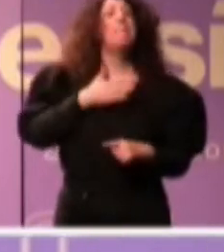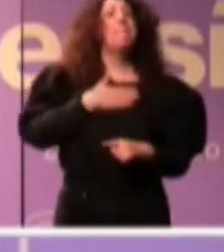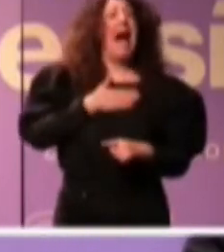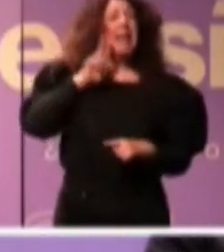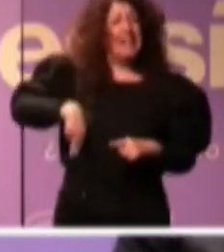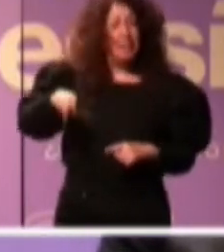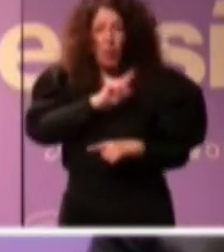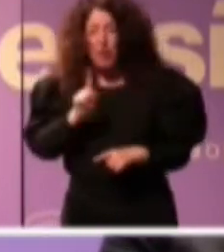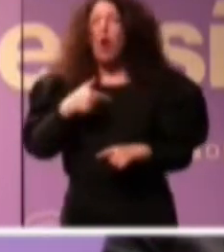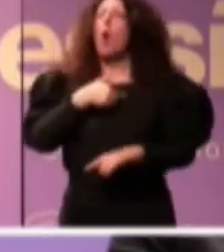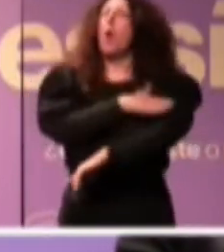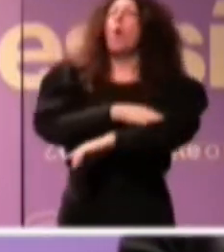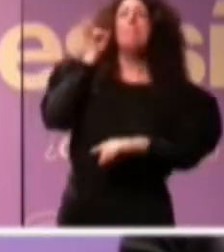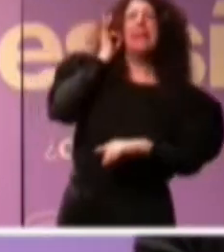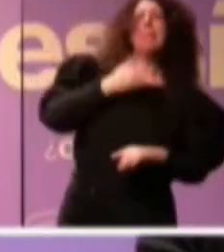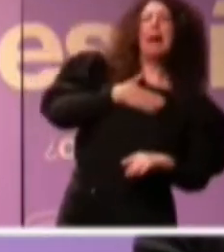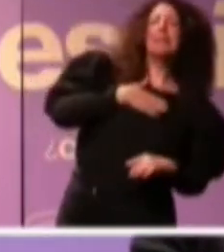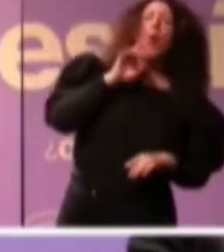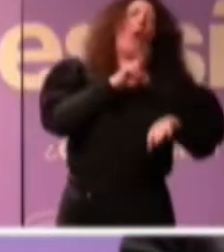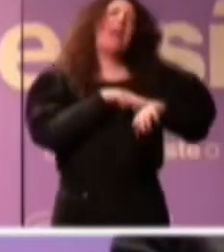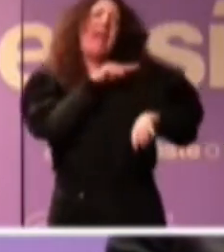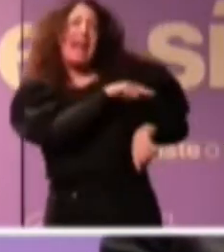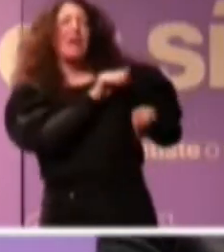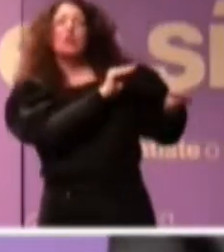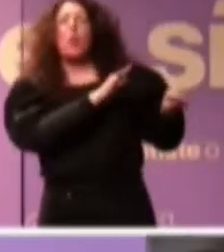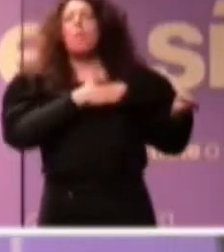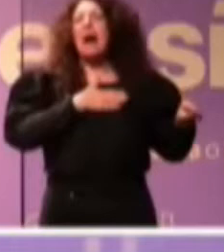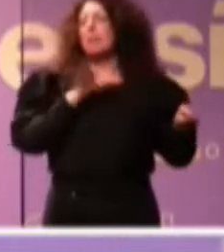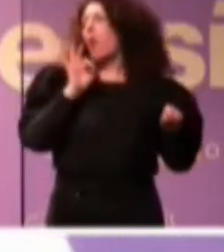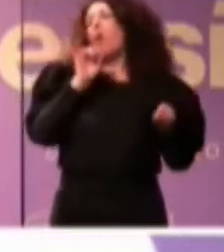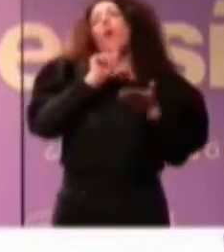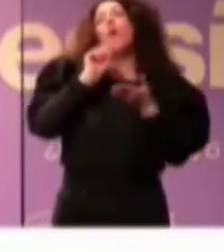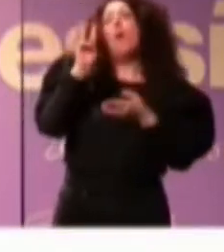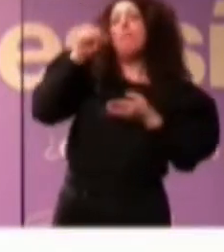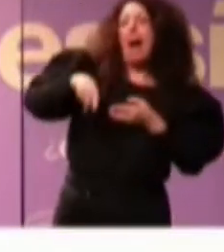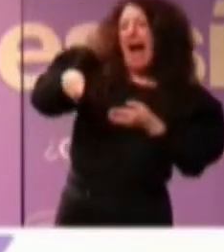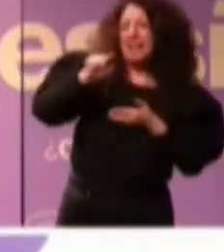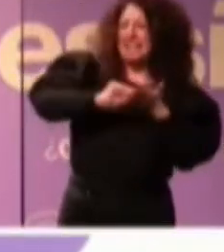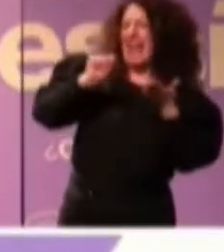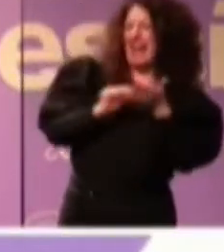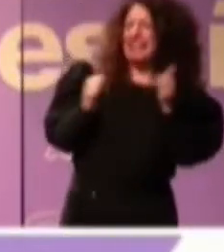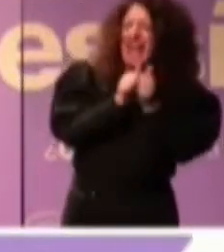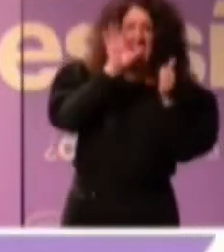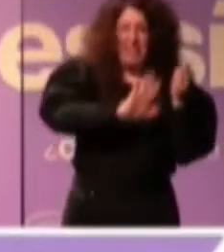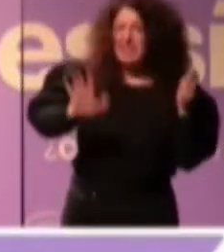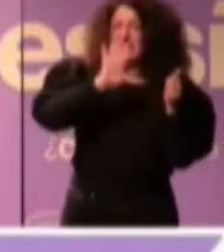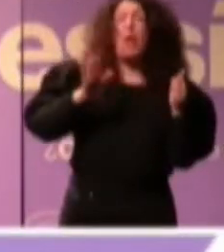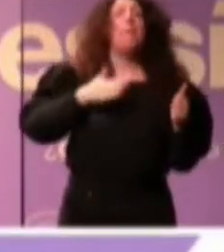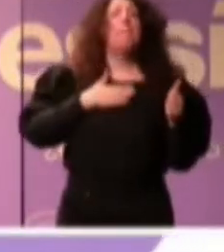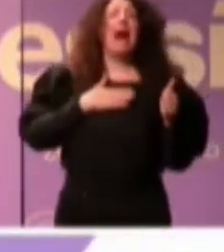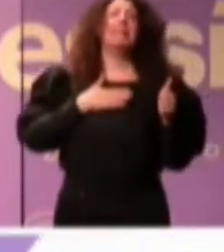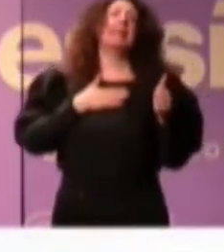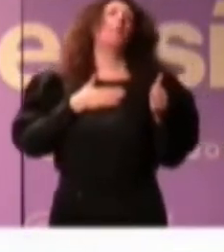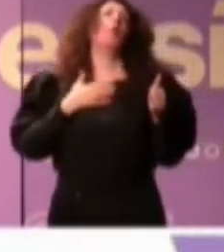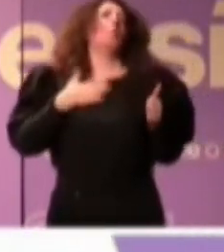es mi patrimonio como ministra, ni el de la delegada como delegada, ni el de PAM como secretaria de Estado, no es nuestro patrimonio como ministerio, no es